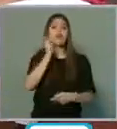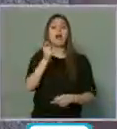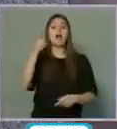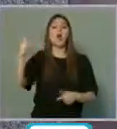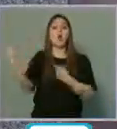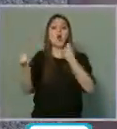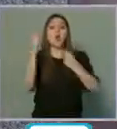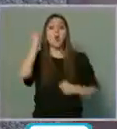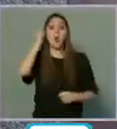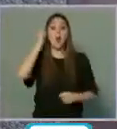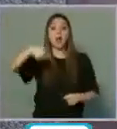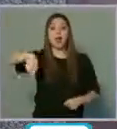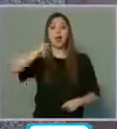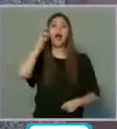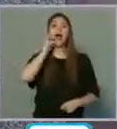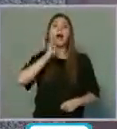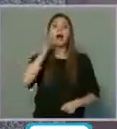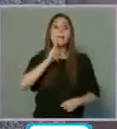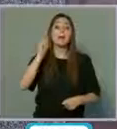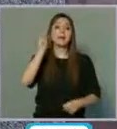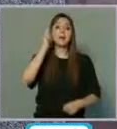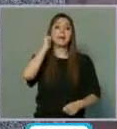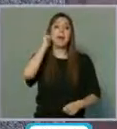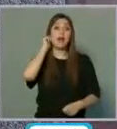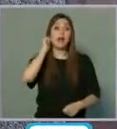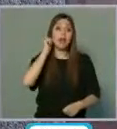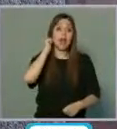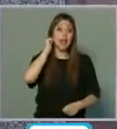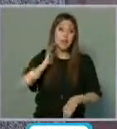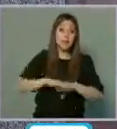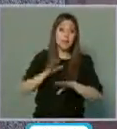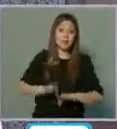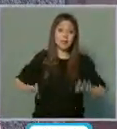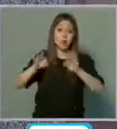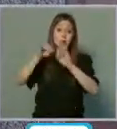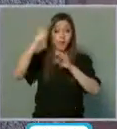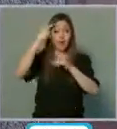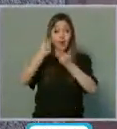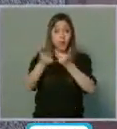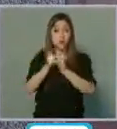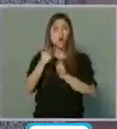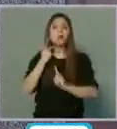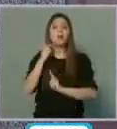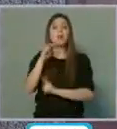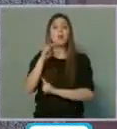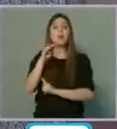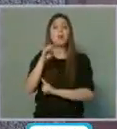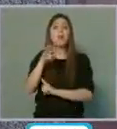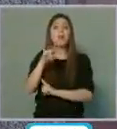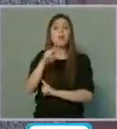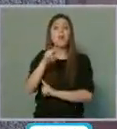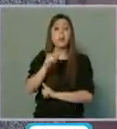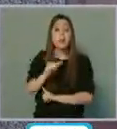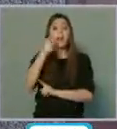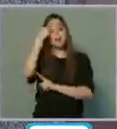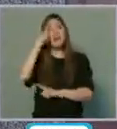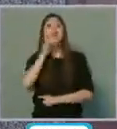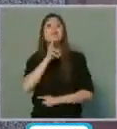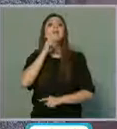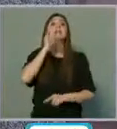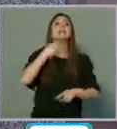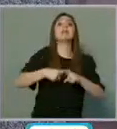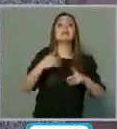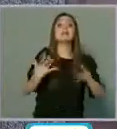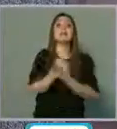elección primaria en California, que es uno de los estados más importantes para el Partido Demócrata y con mayor peso en términos electorales y también